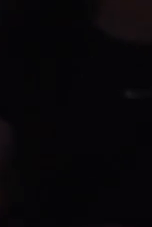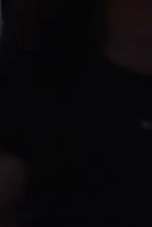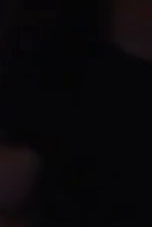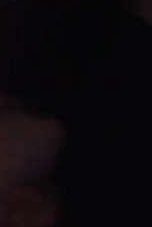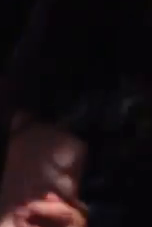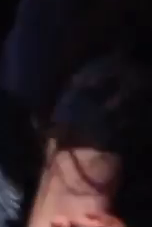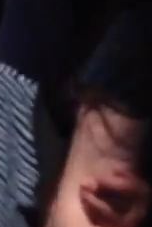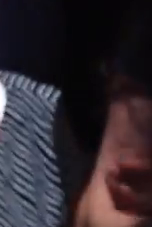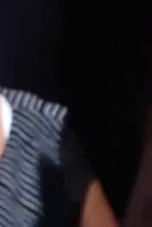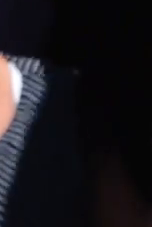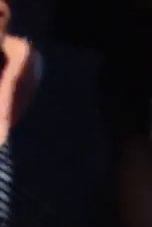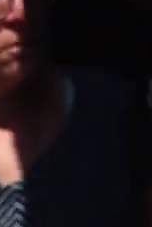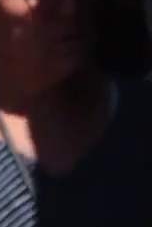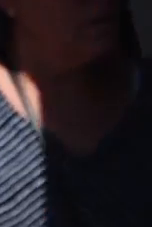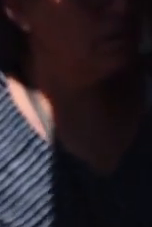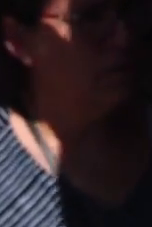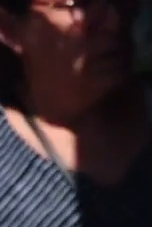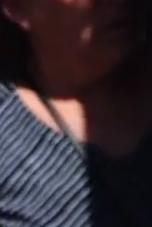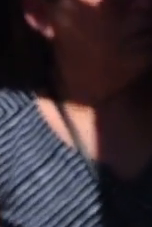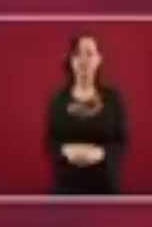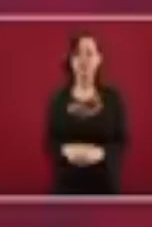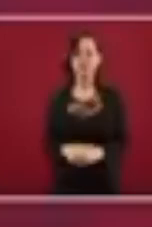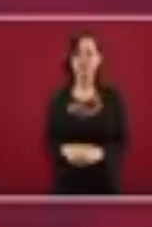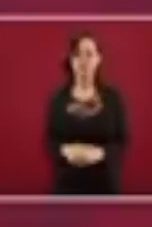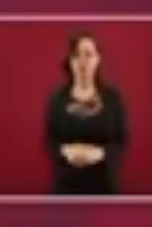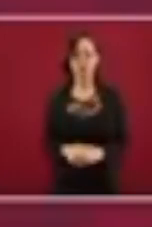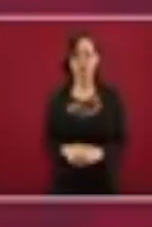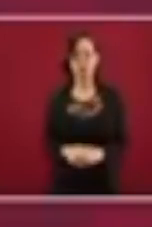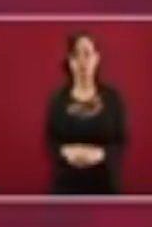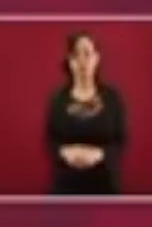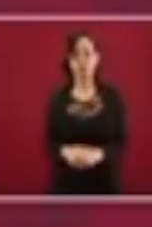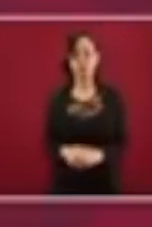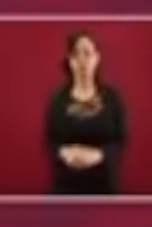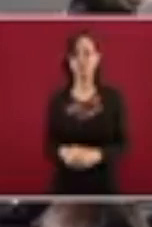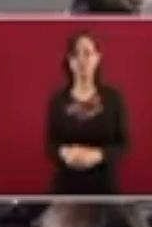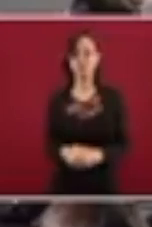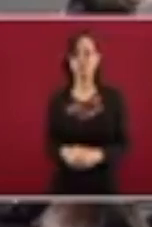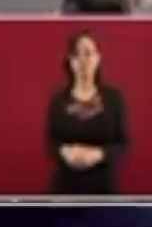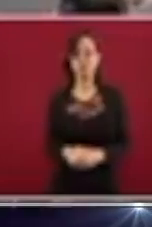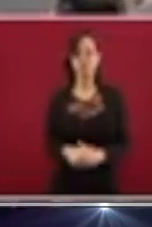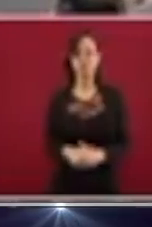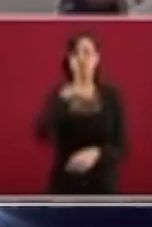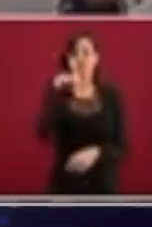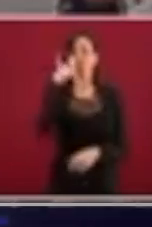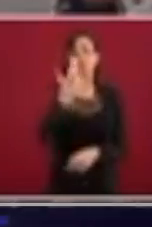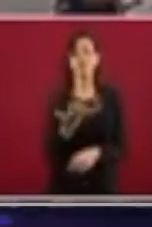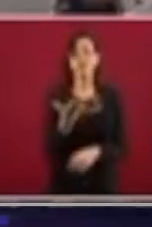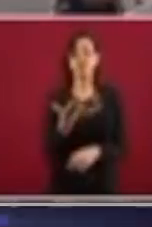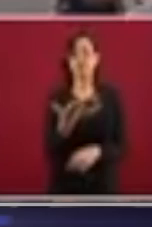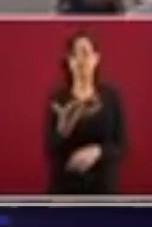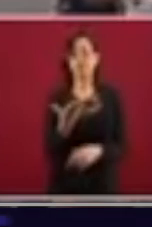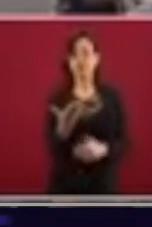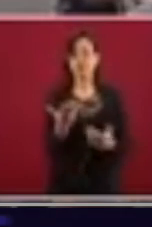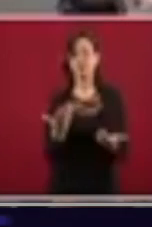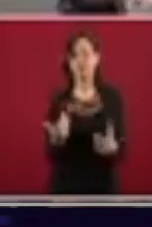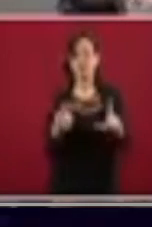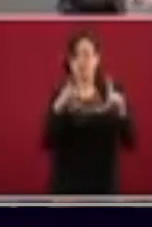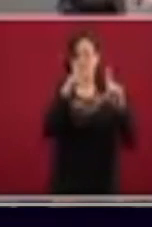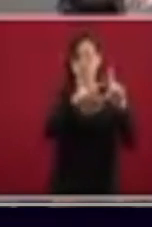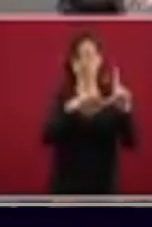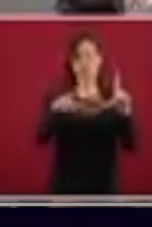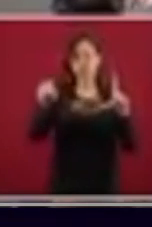la economía del país durante su conferencia indicó que esto es lo que se busca que no tengamos